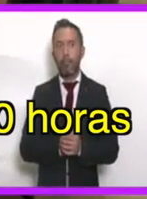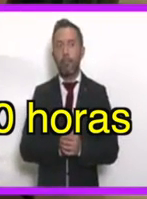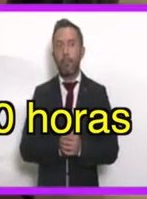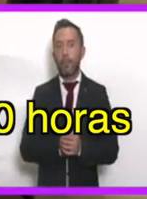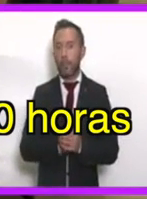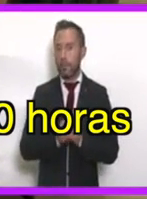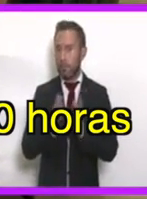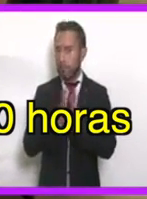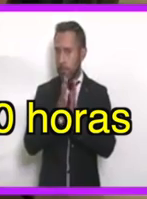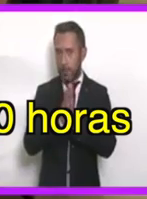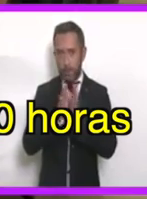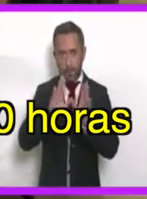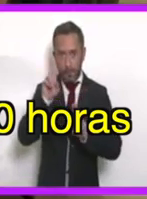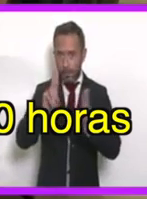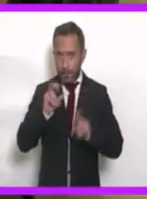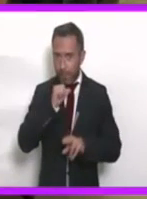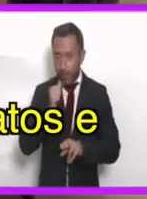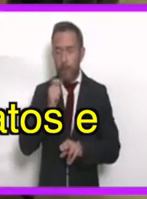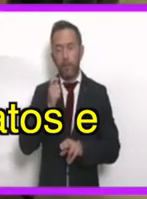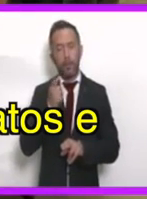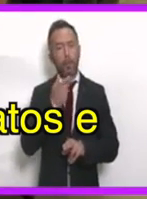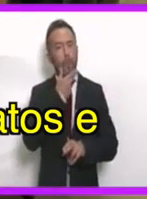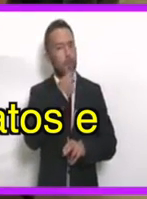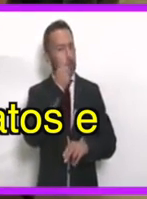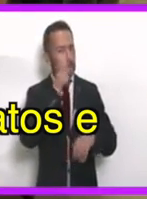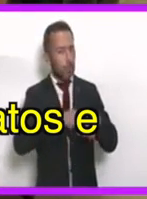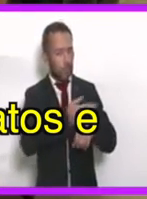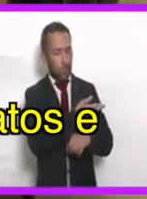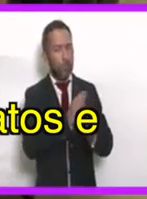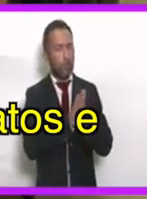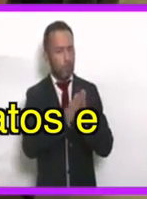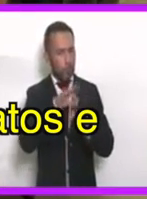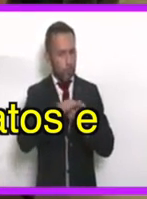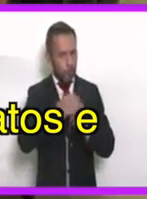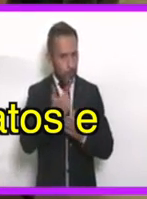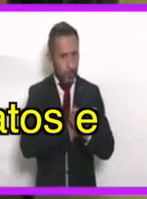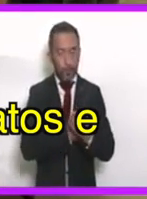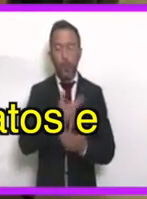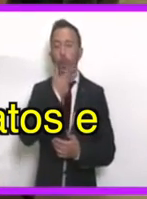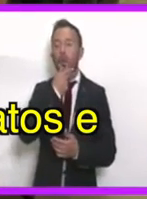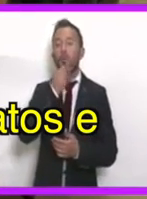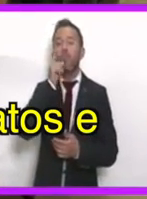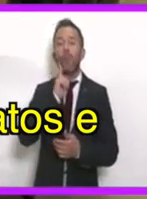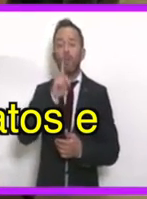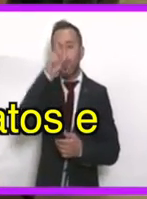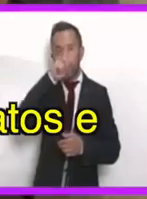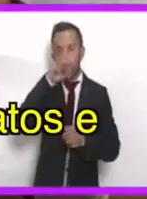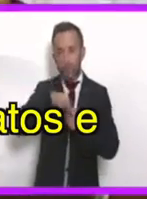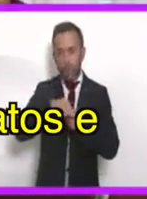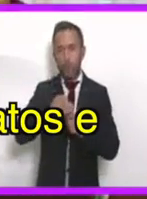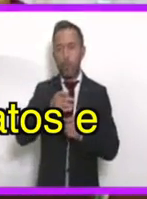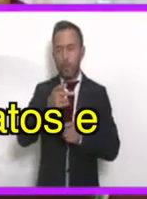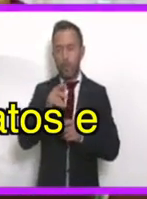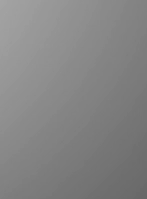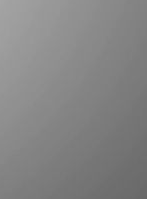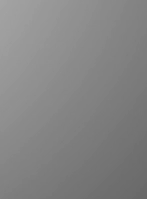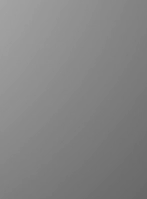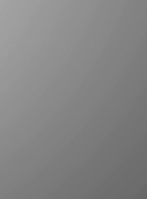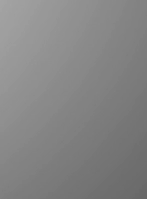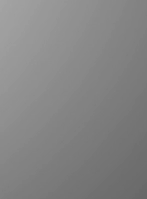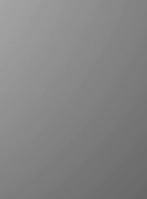que será las 20 horas del 2 de julio cuando se dé a conocer la última actualización de datos e imágenes de los resultados electorales